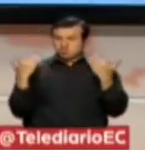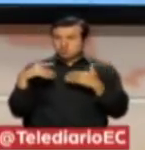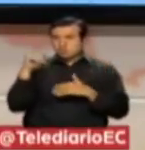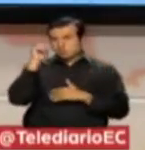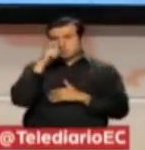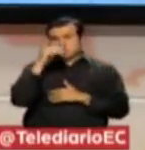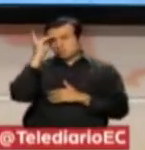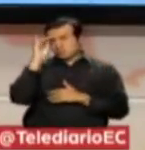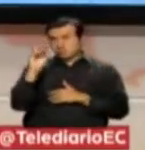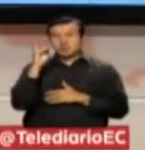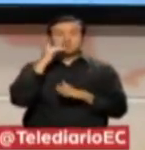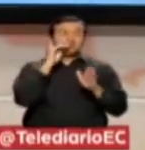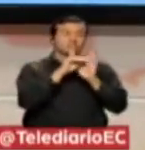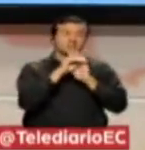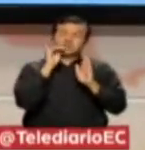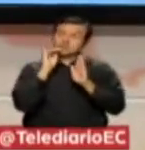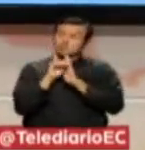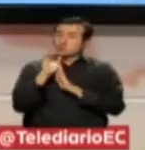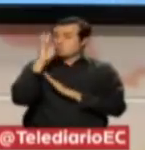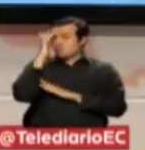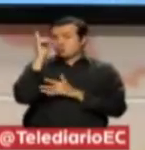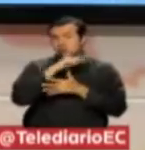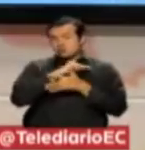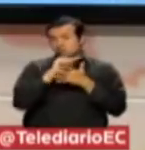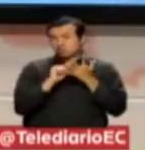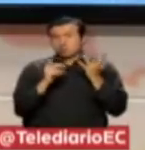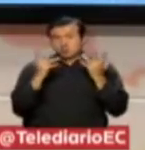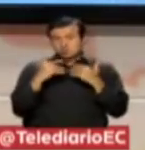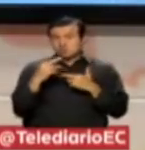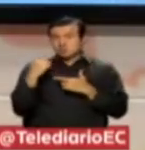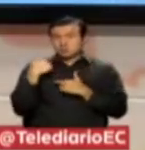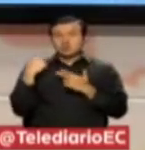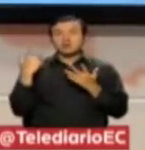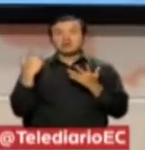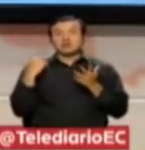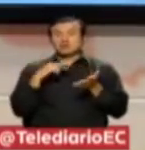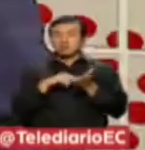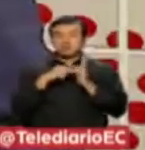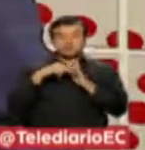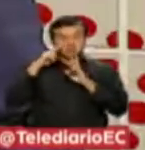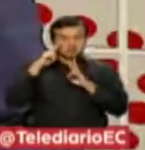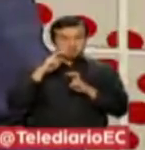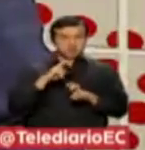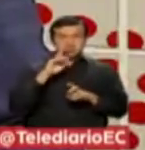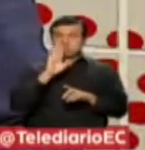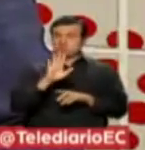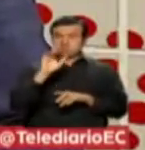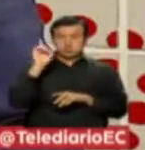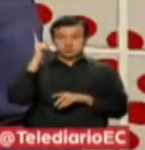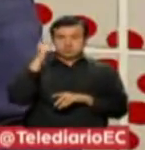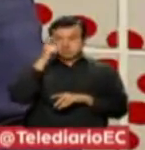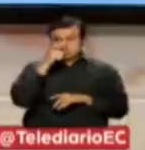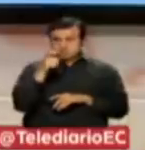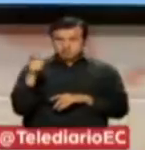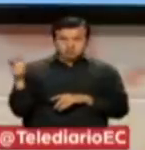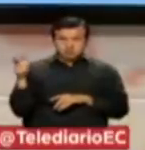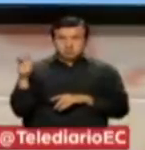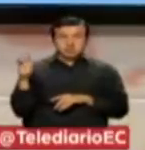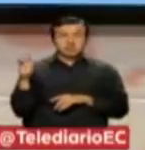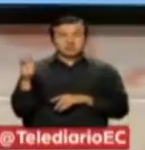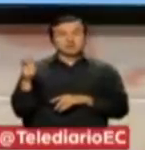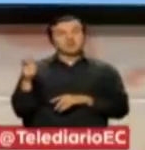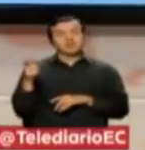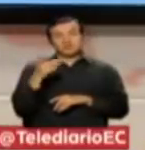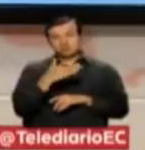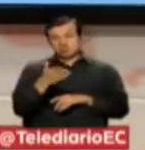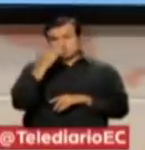decidir a quién acusa y por qué delitos. Eso no es lanzarle el balón. Pero investigar no es privativo de la Fiscalía. Eso no le corresponde. Pues,